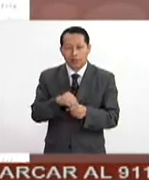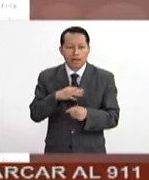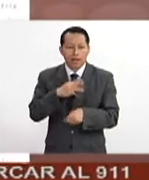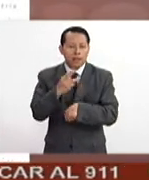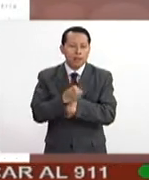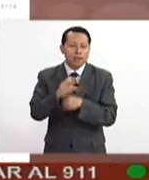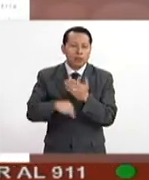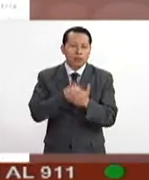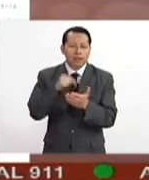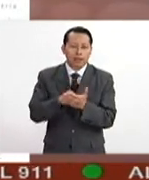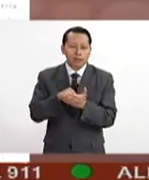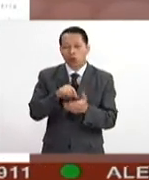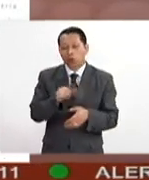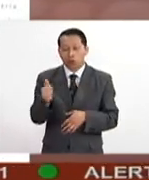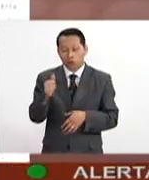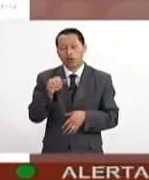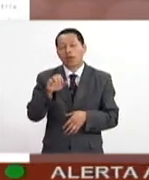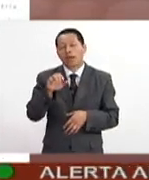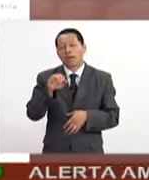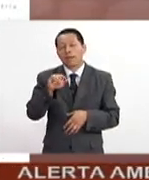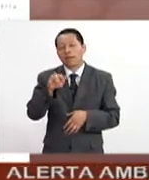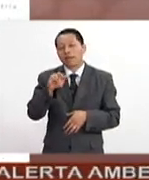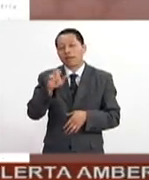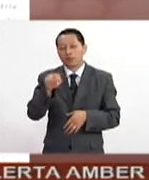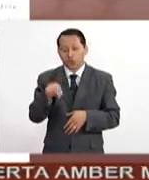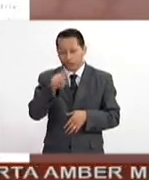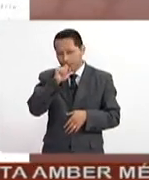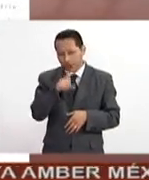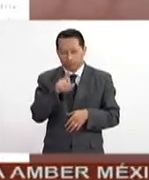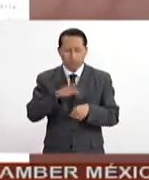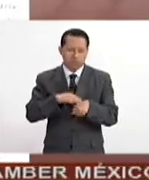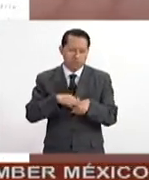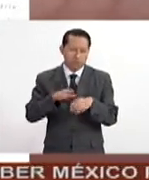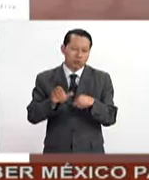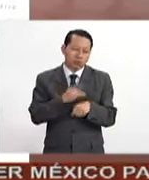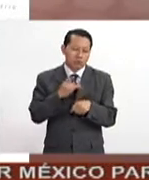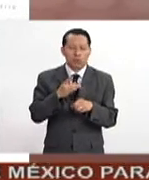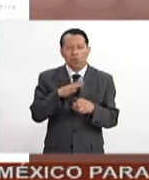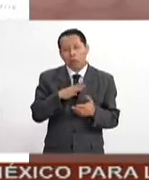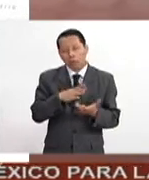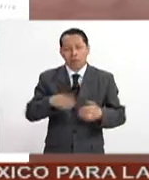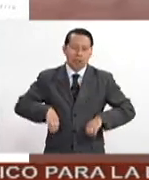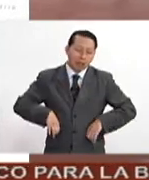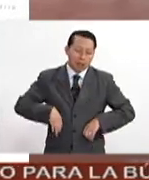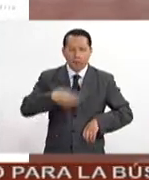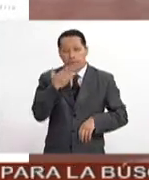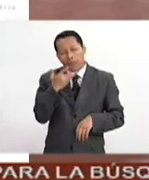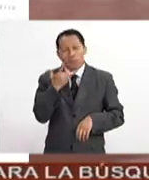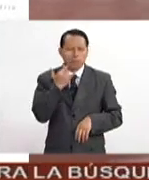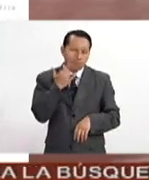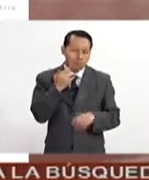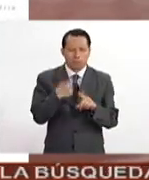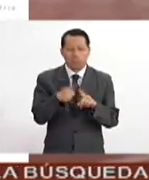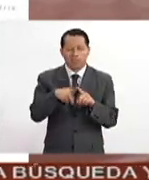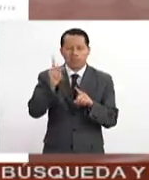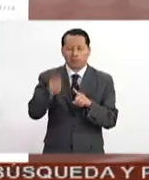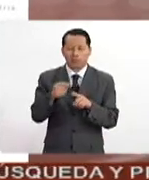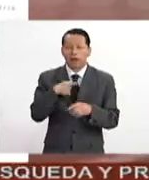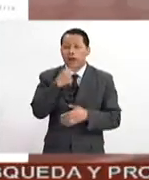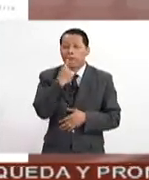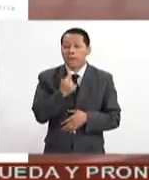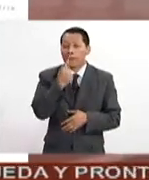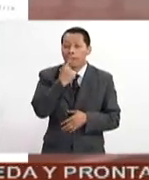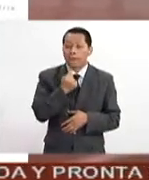lugar. Y Mélenchon, que es la otra sorpresa, más por carisma, más por características propias que por plataforma, es la línea